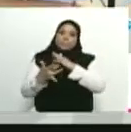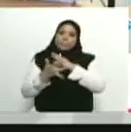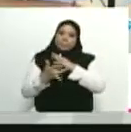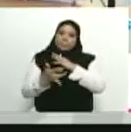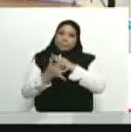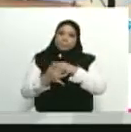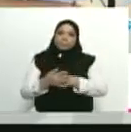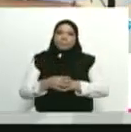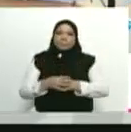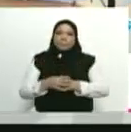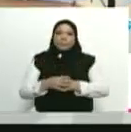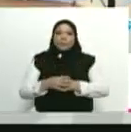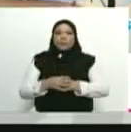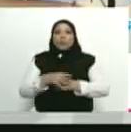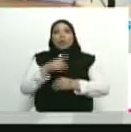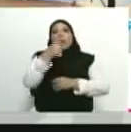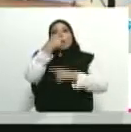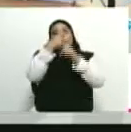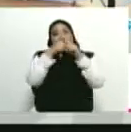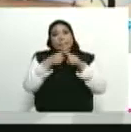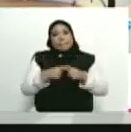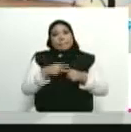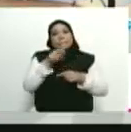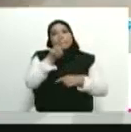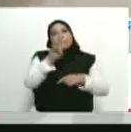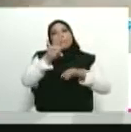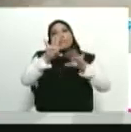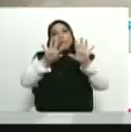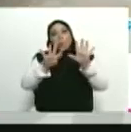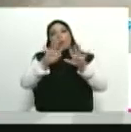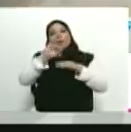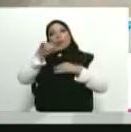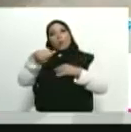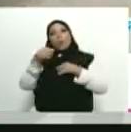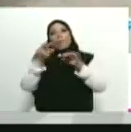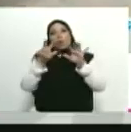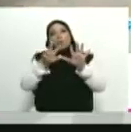Y este dato, presidente, 24,83%, es decir,